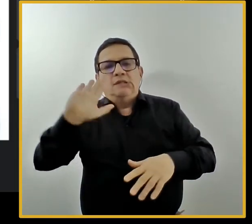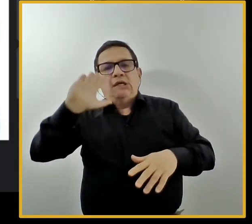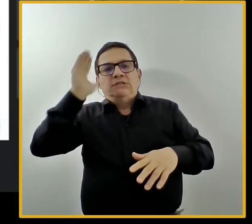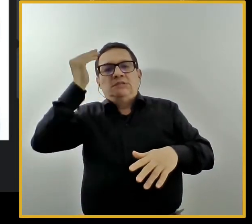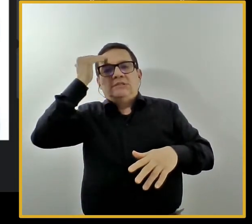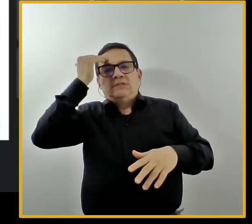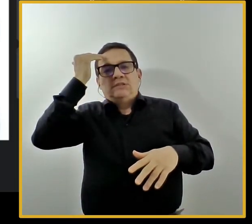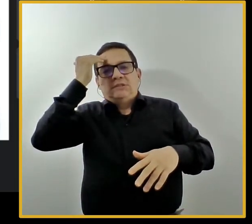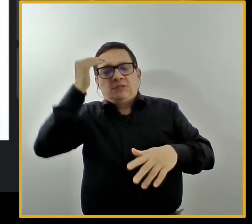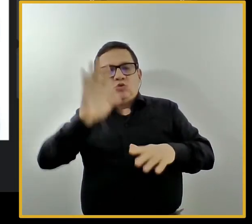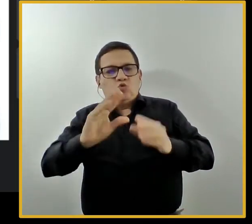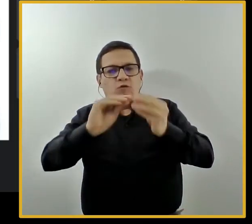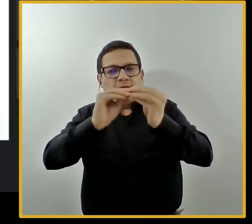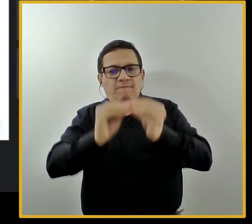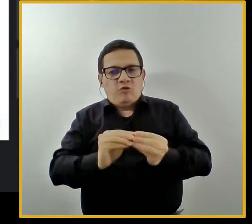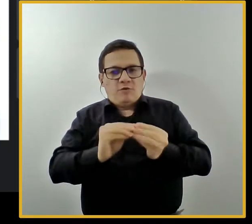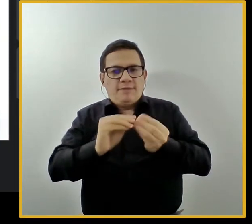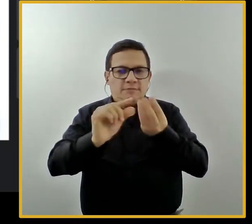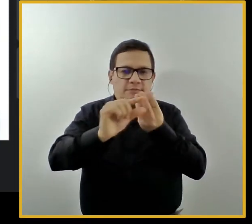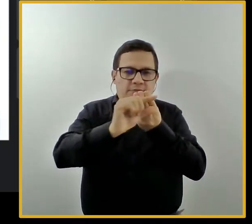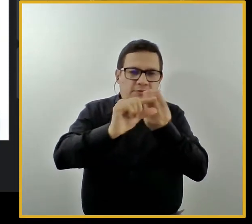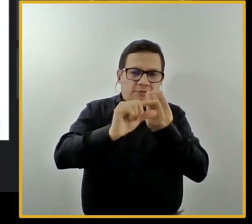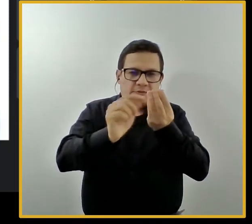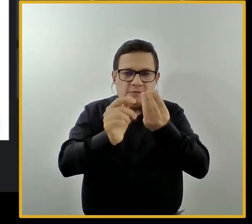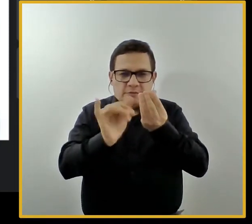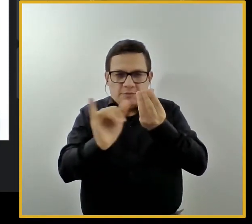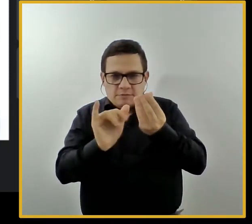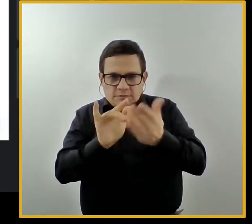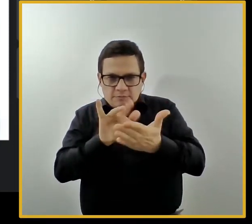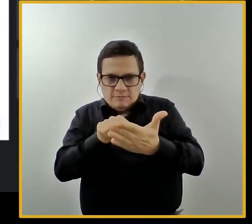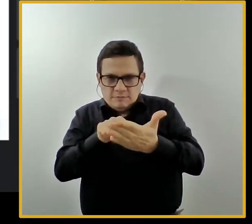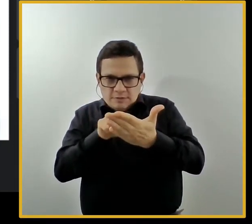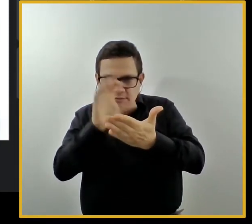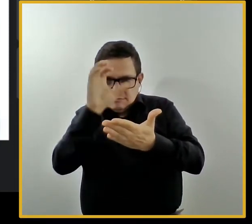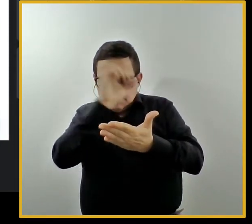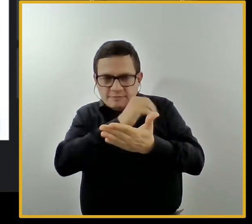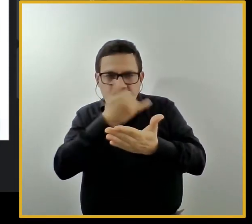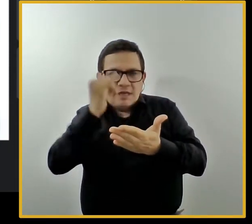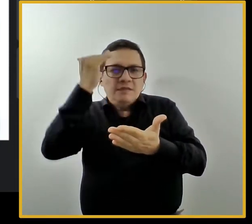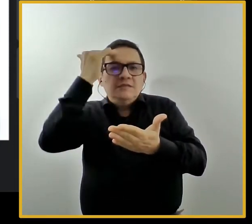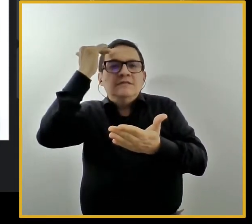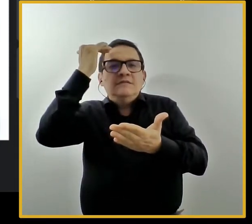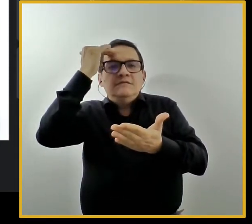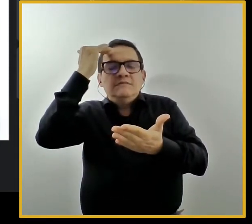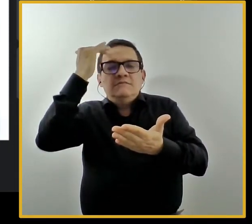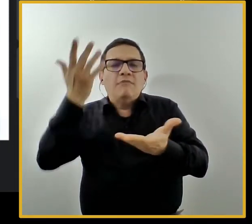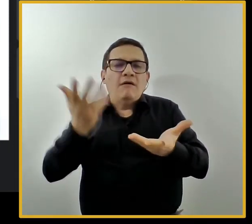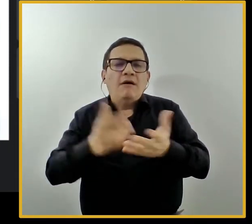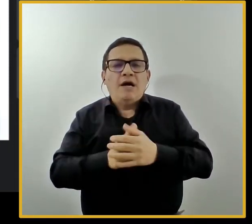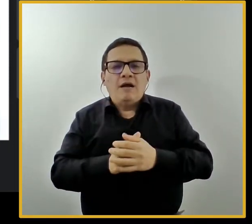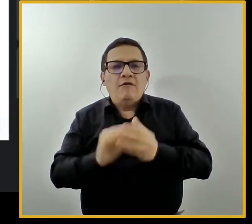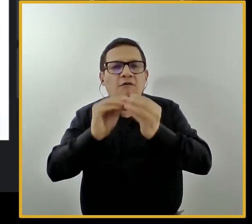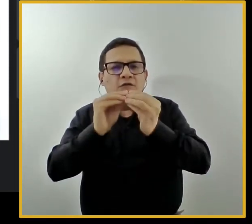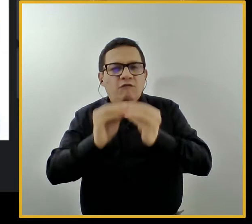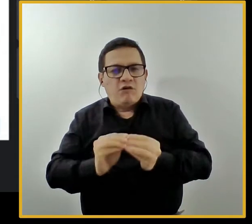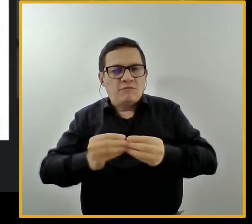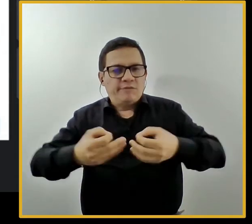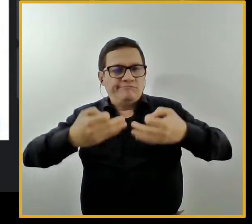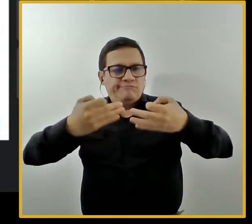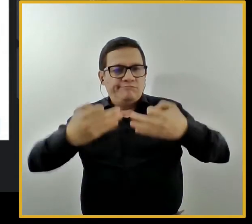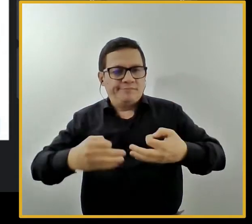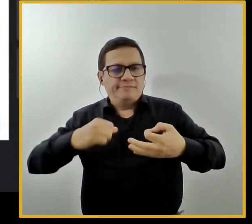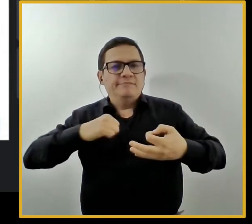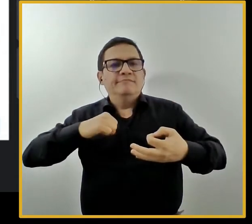sabemos por qué podemos decir que esto es una ecuación diferencial, ¿cierto? Entonces, la forma estándar que